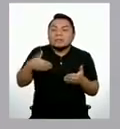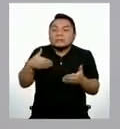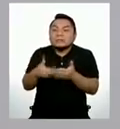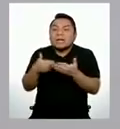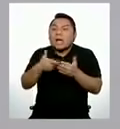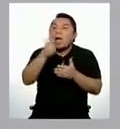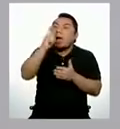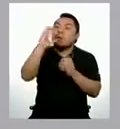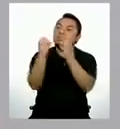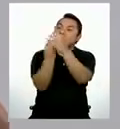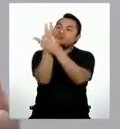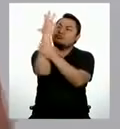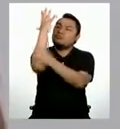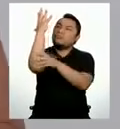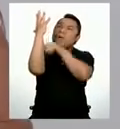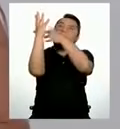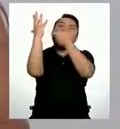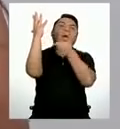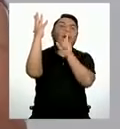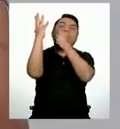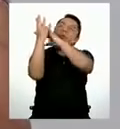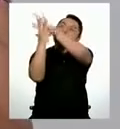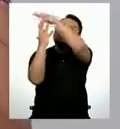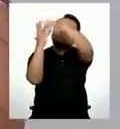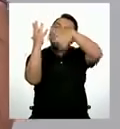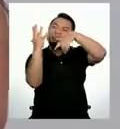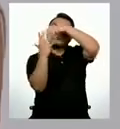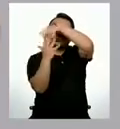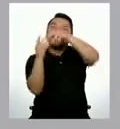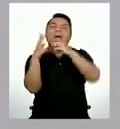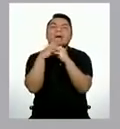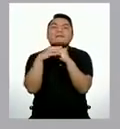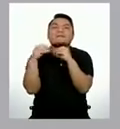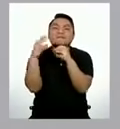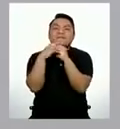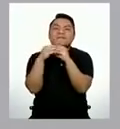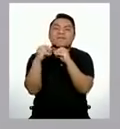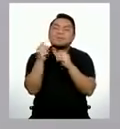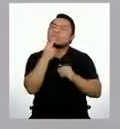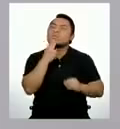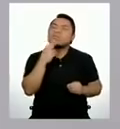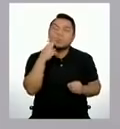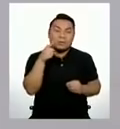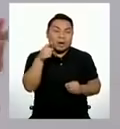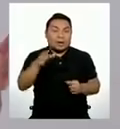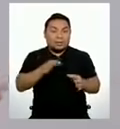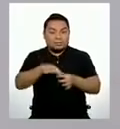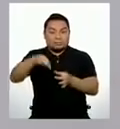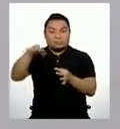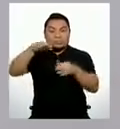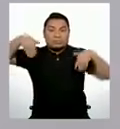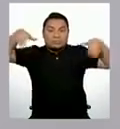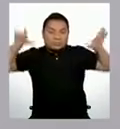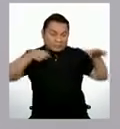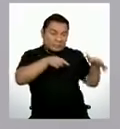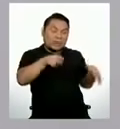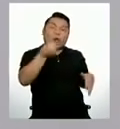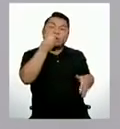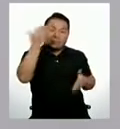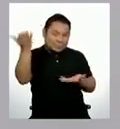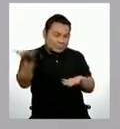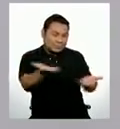agua se mantenían todo el tiempo con nuevos frutos muy dulces. Todo estaba bien